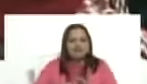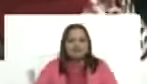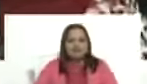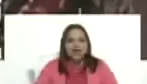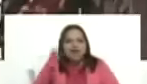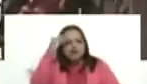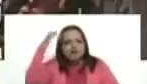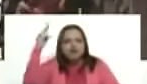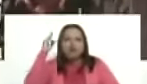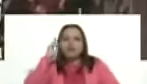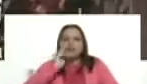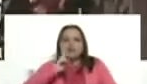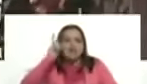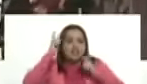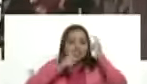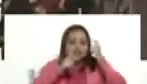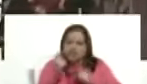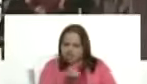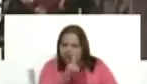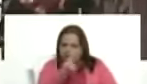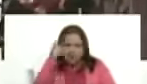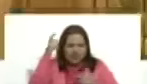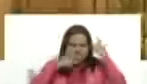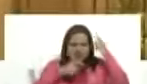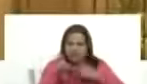Sueño de Bolívar, de Chávez nada más, no.